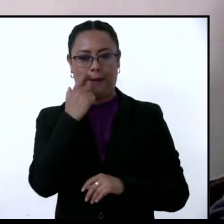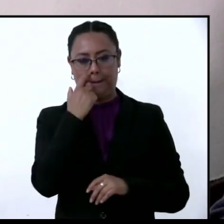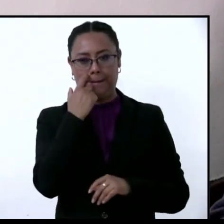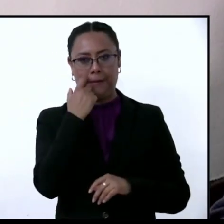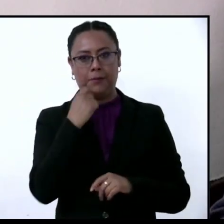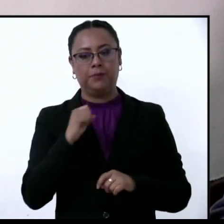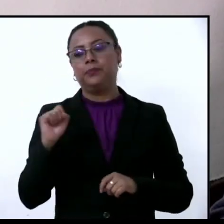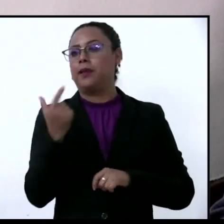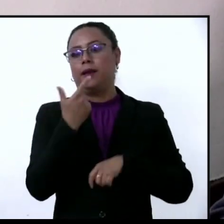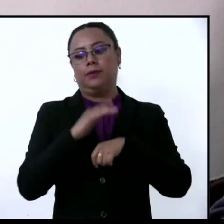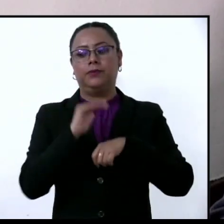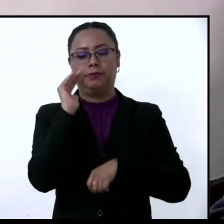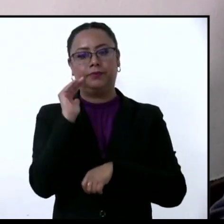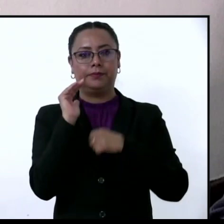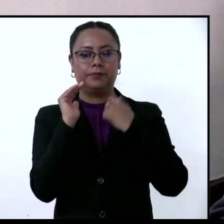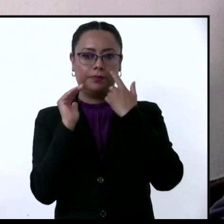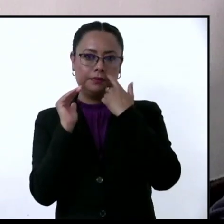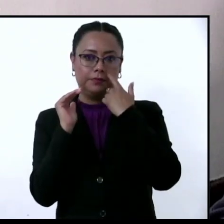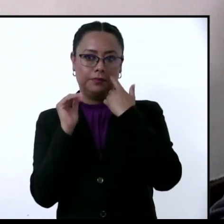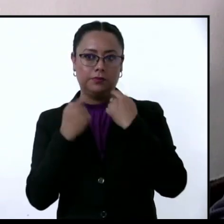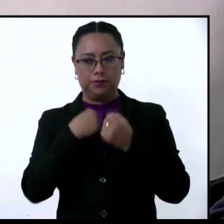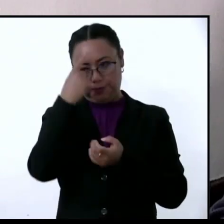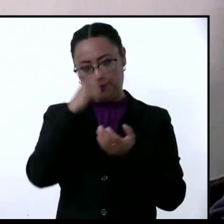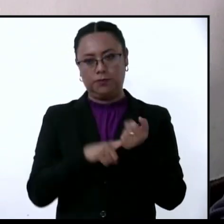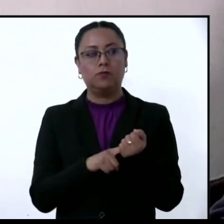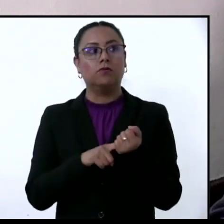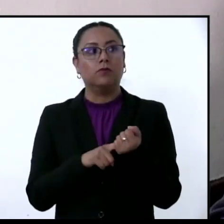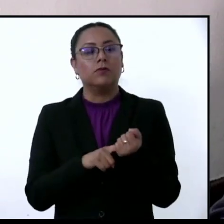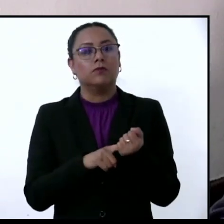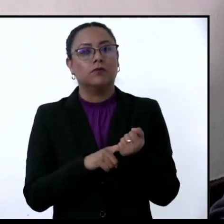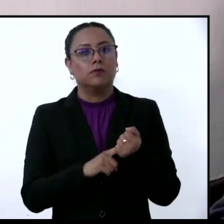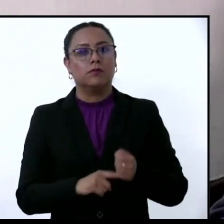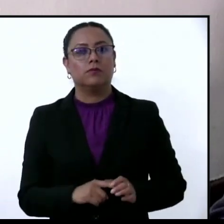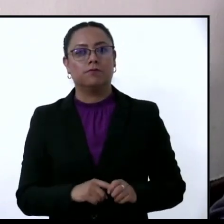algo que creo que nadie